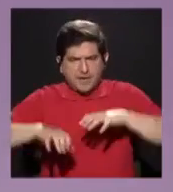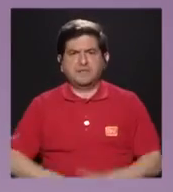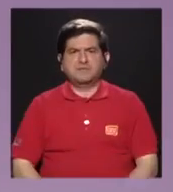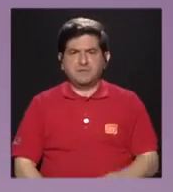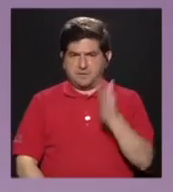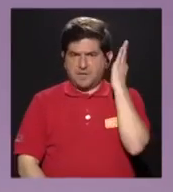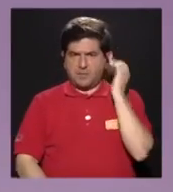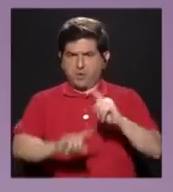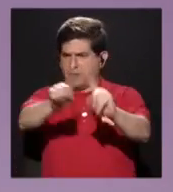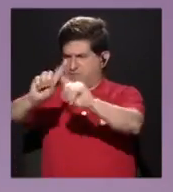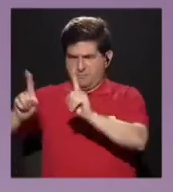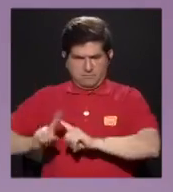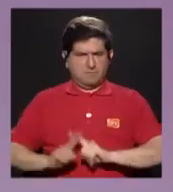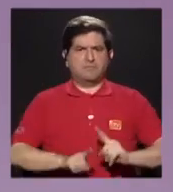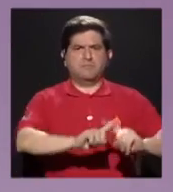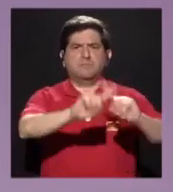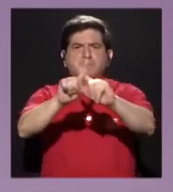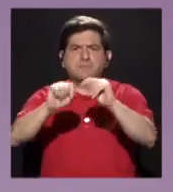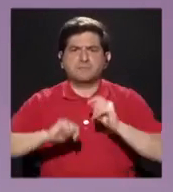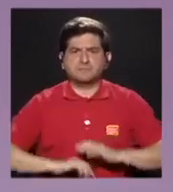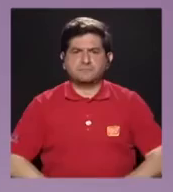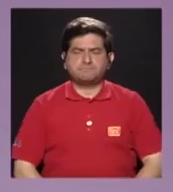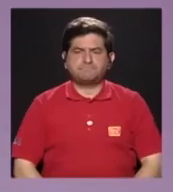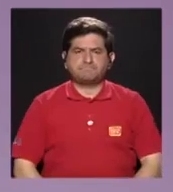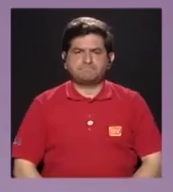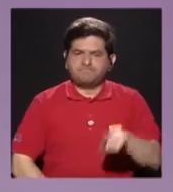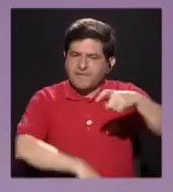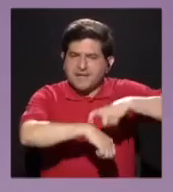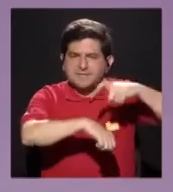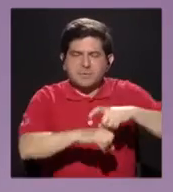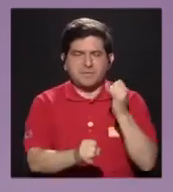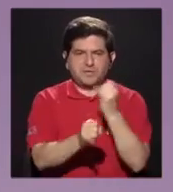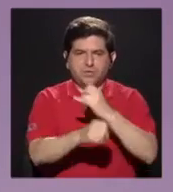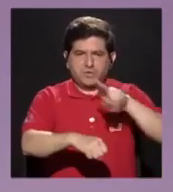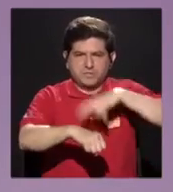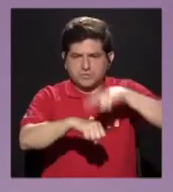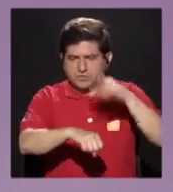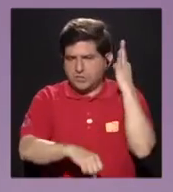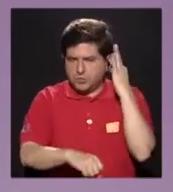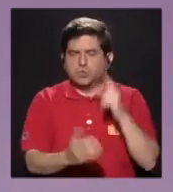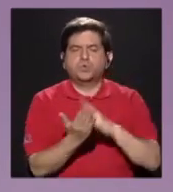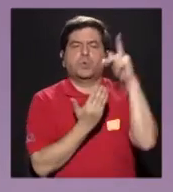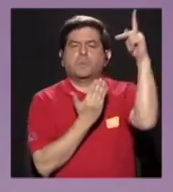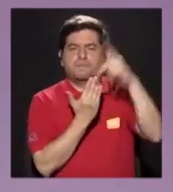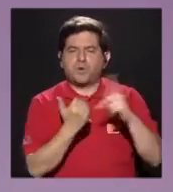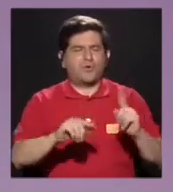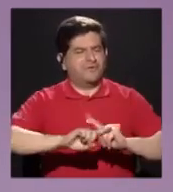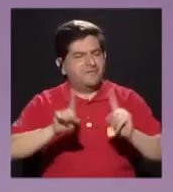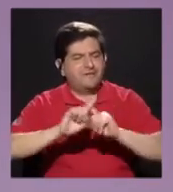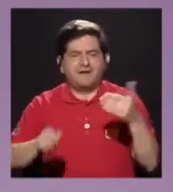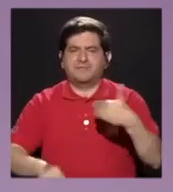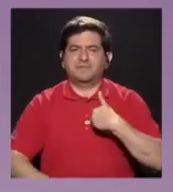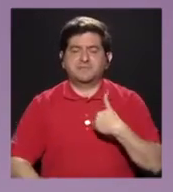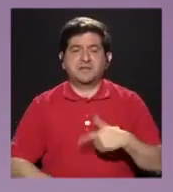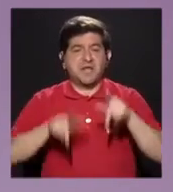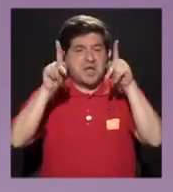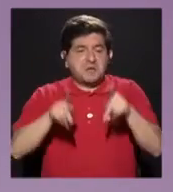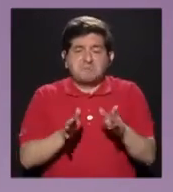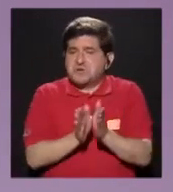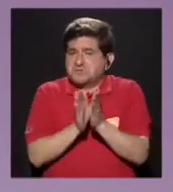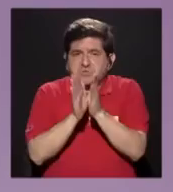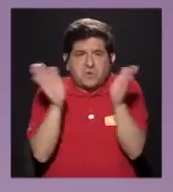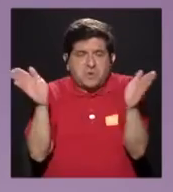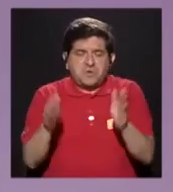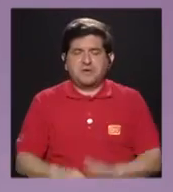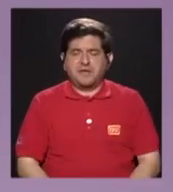totalmente diversos y entonces el dínamo tiene una serie de programas muy diversos la gente generalmente en